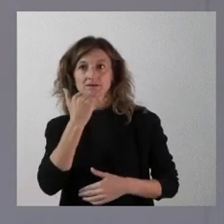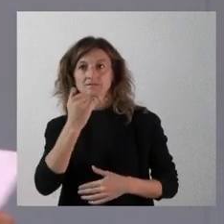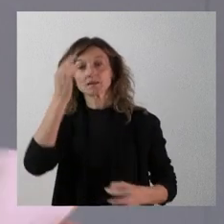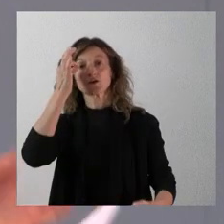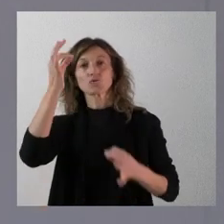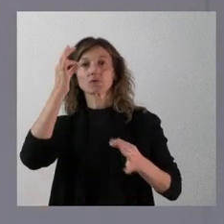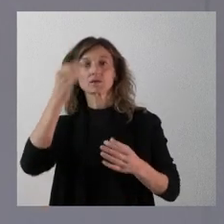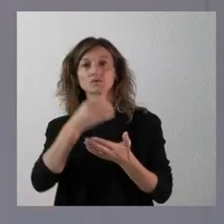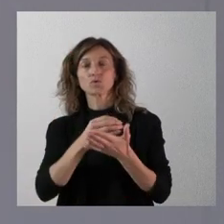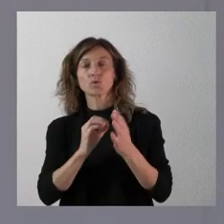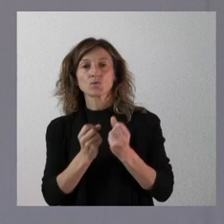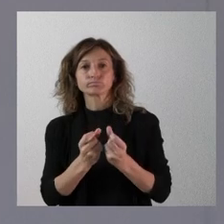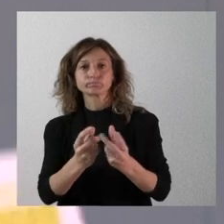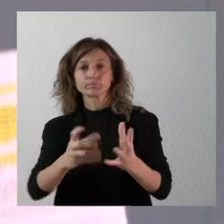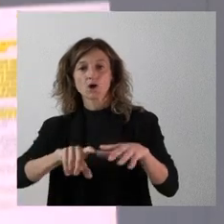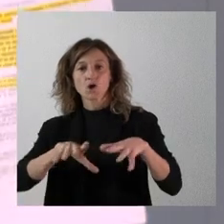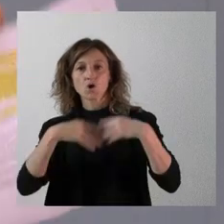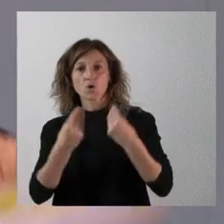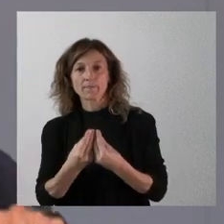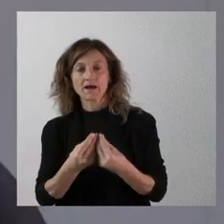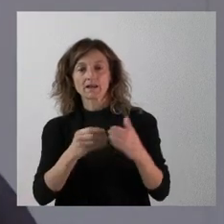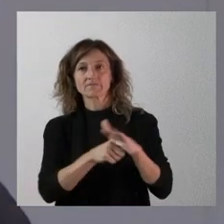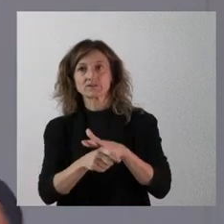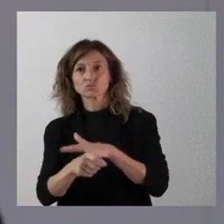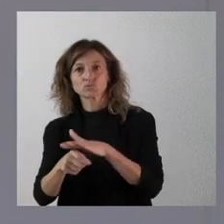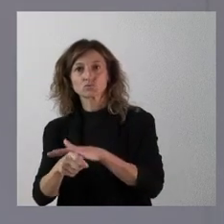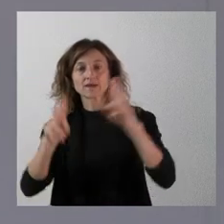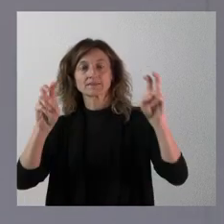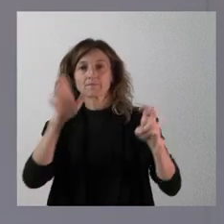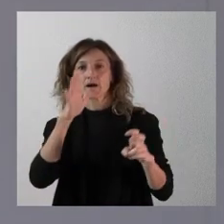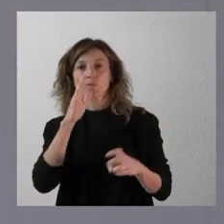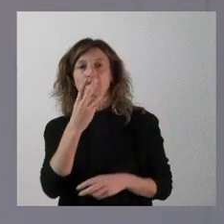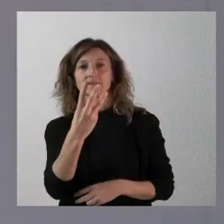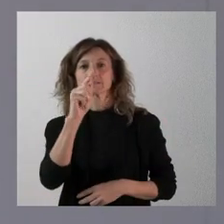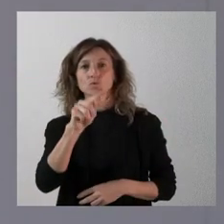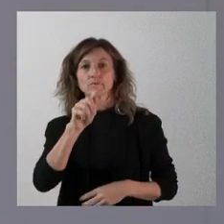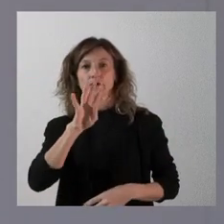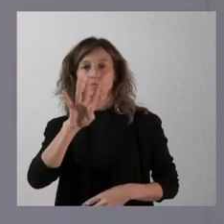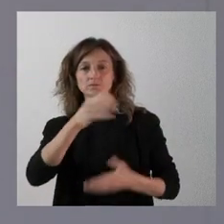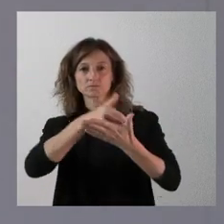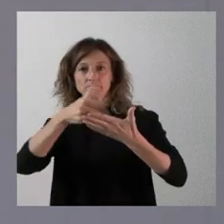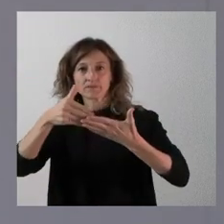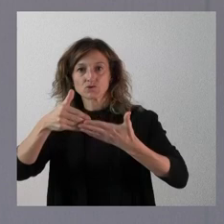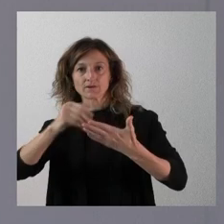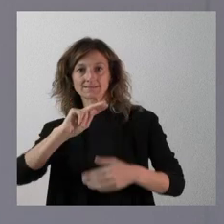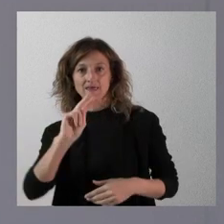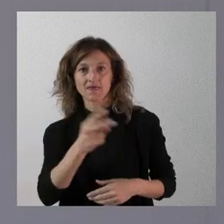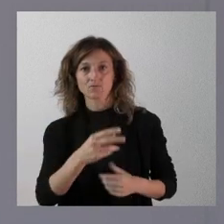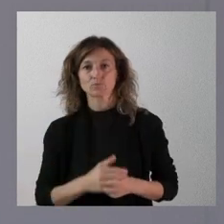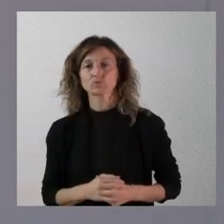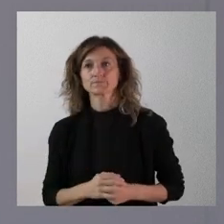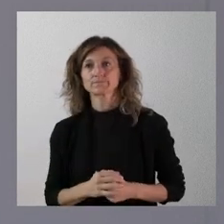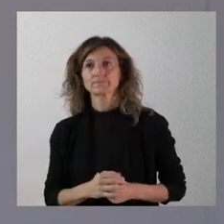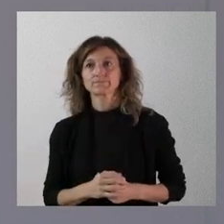como les digo la cifra global de ambas actuaciones y infraestructuras de ciclo del agua suma 3,4 millones de euros